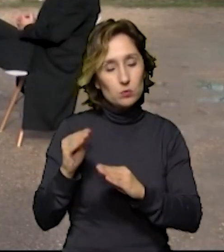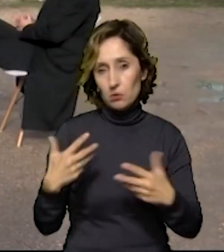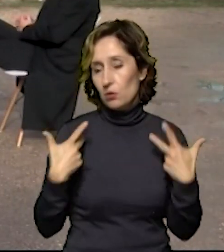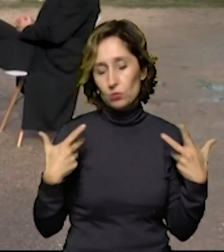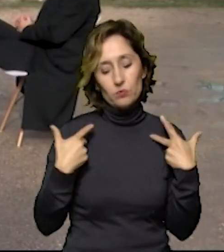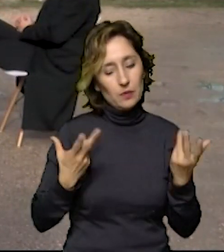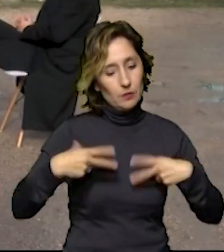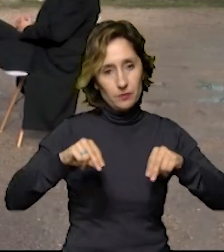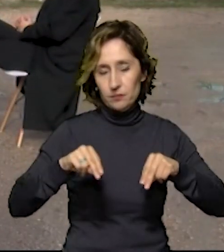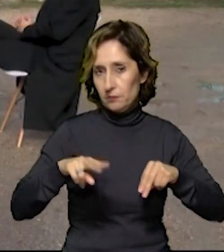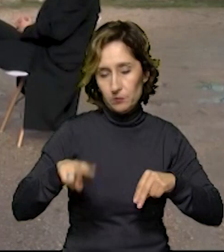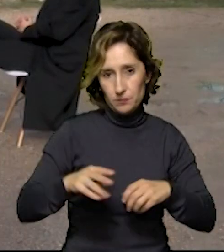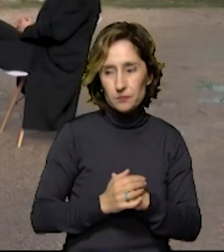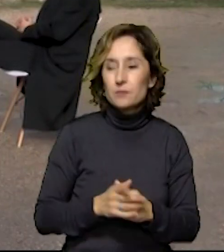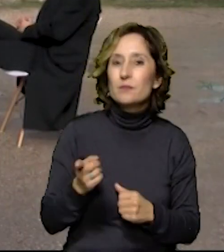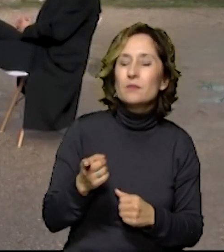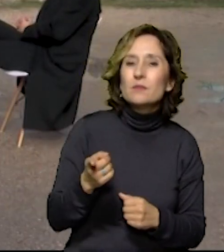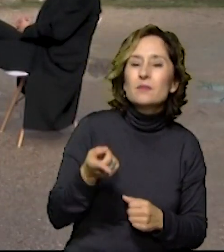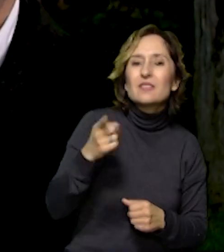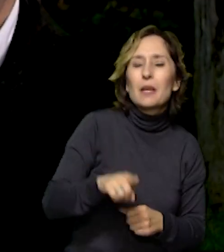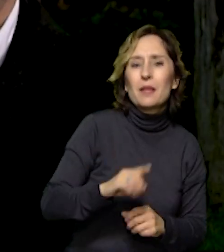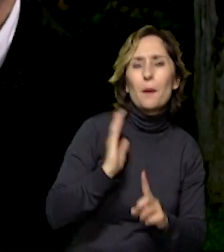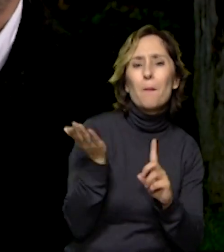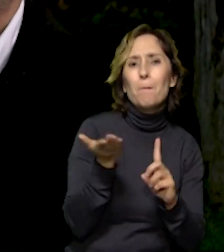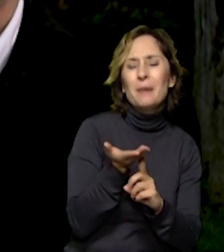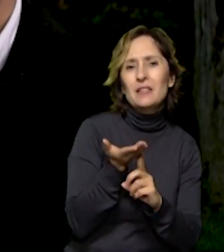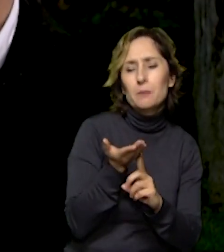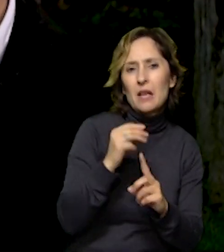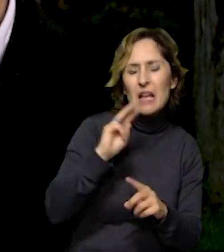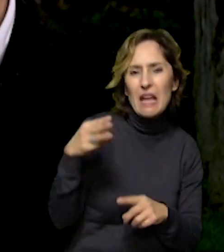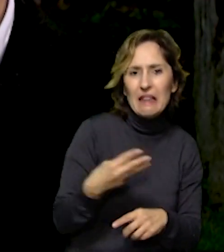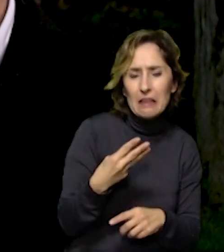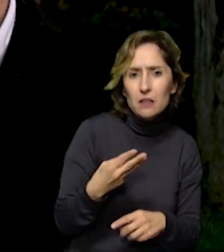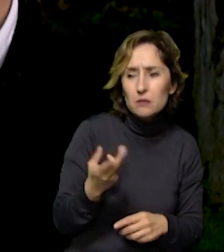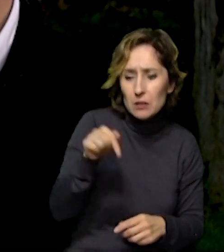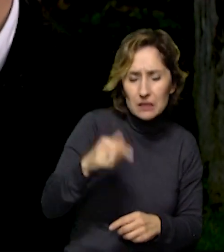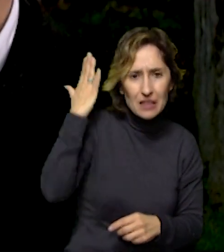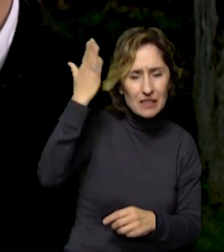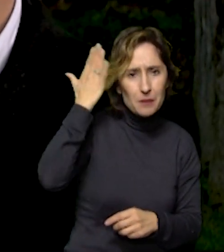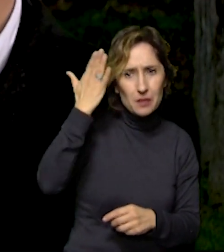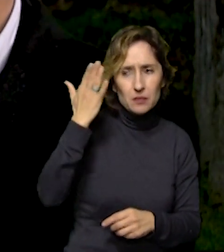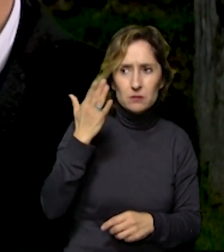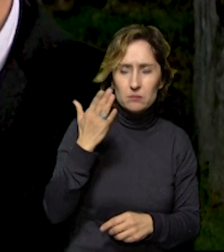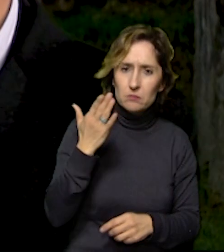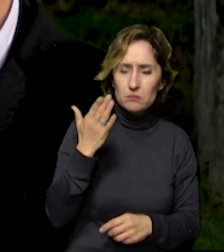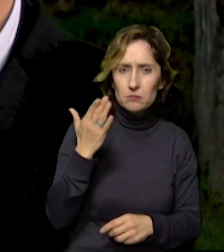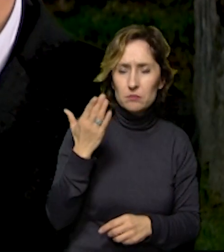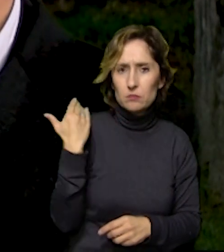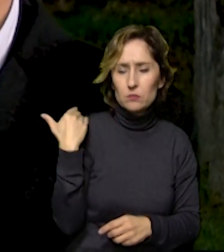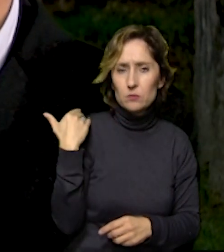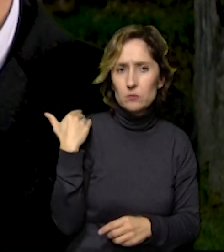sufrir. ¿Y las víctimas de ETA? Que se han sentido, por lo menos aquí en Navarra, hacía tiempo que